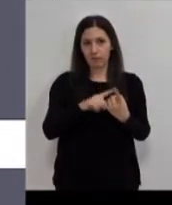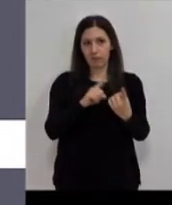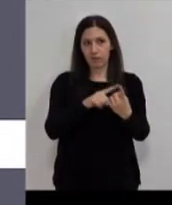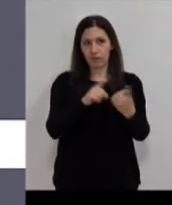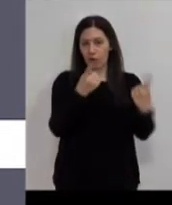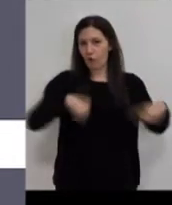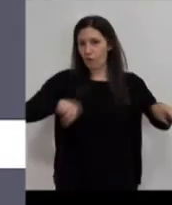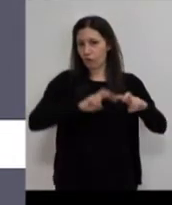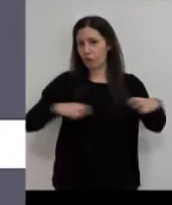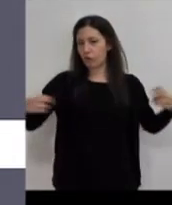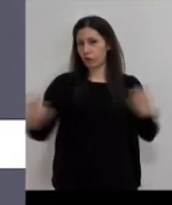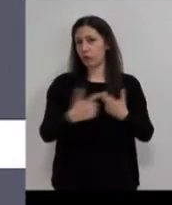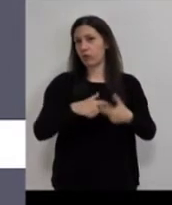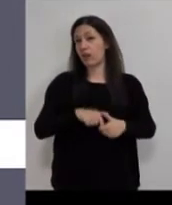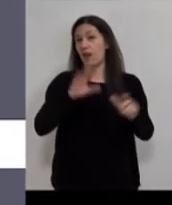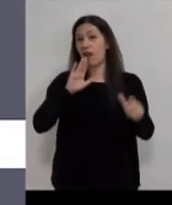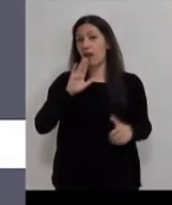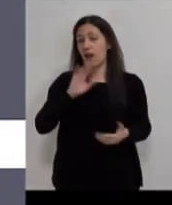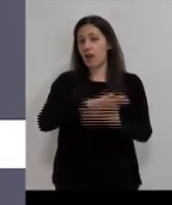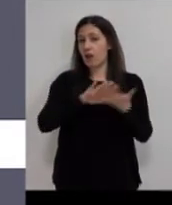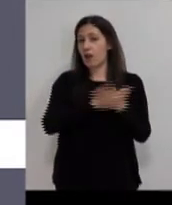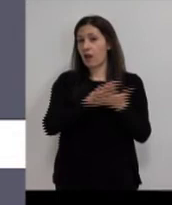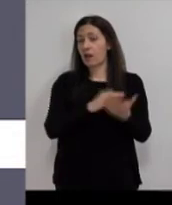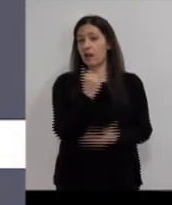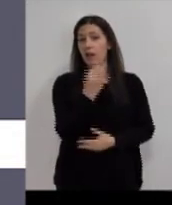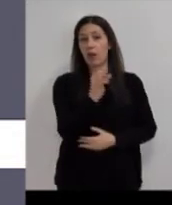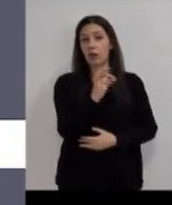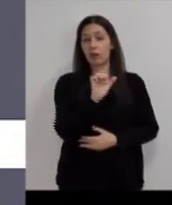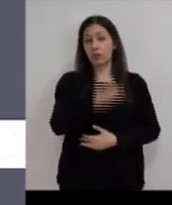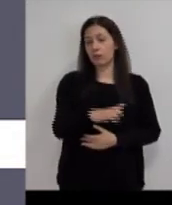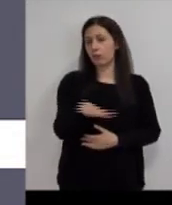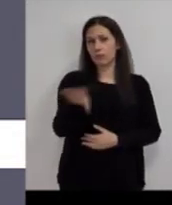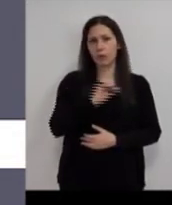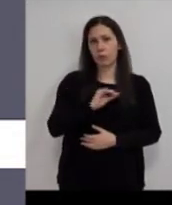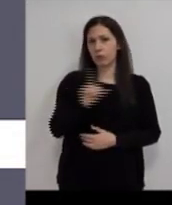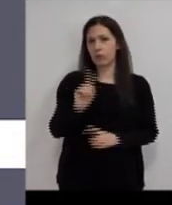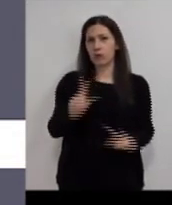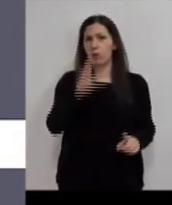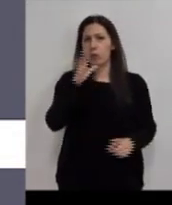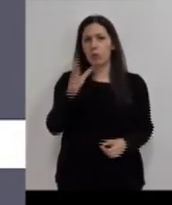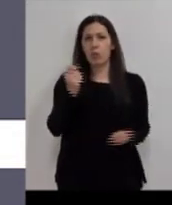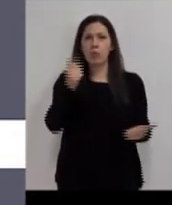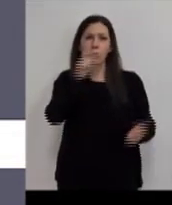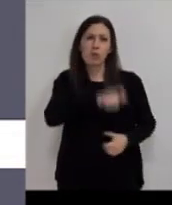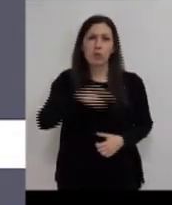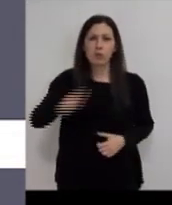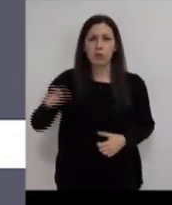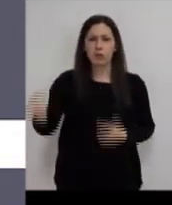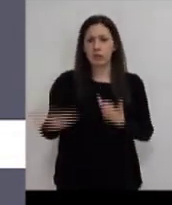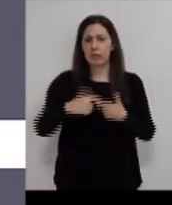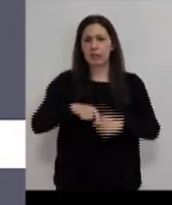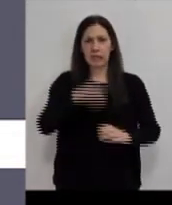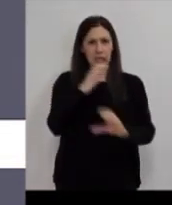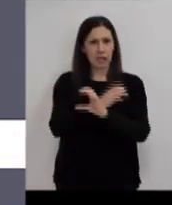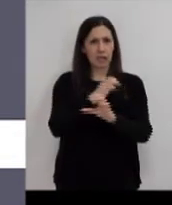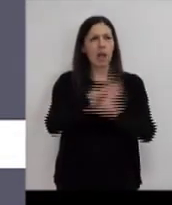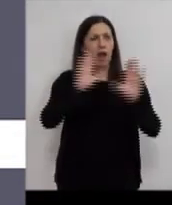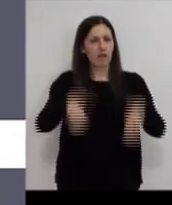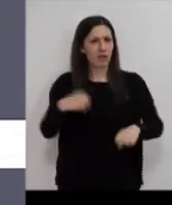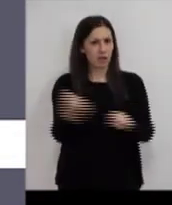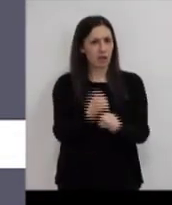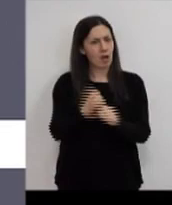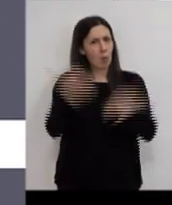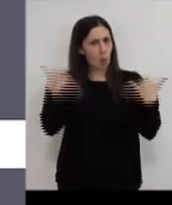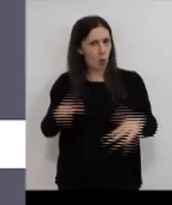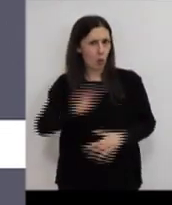las gracias, en primer lugar, a vosotros, a los participantes. Antes comentaba José Antonio que no entendía por qué tan